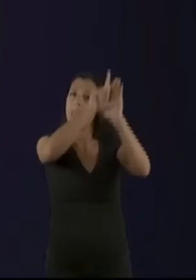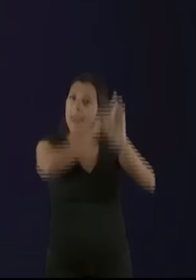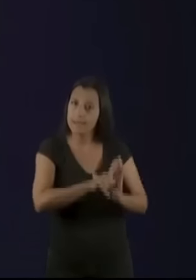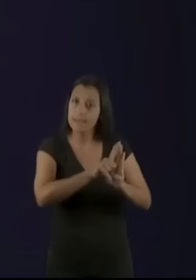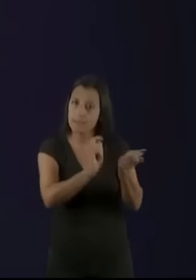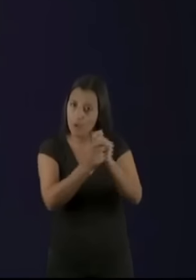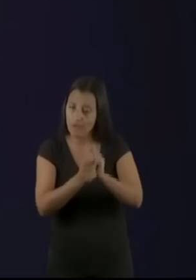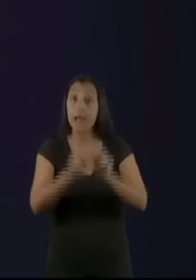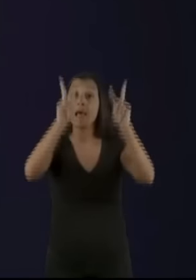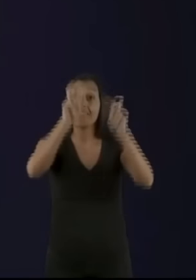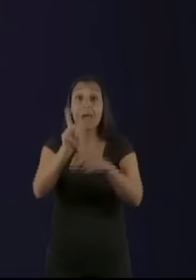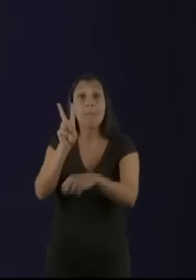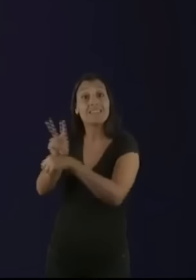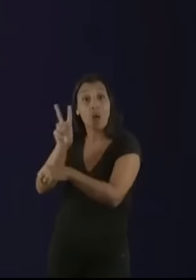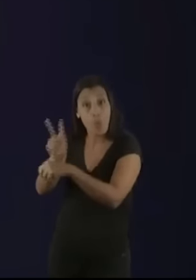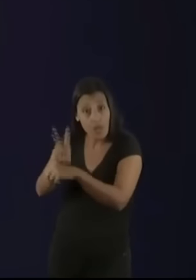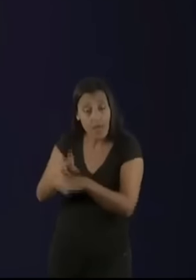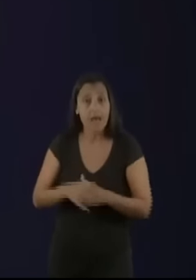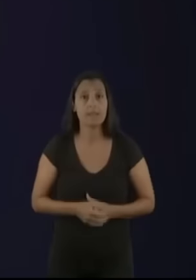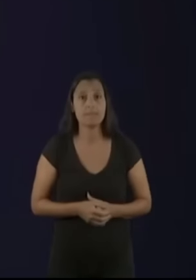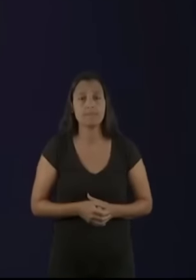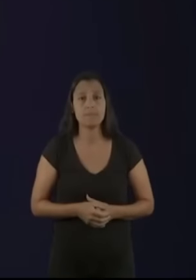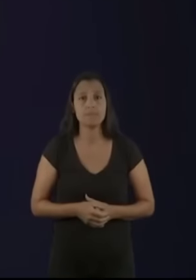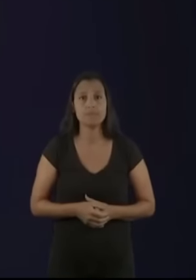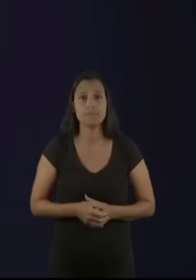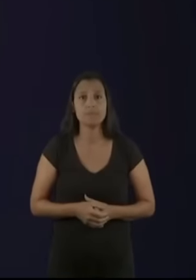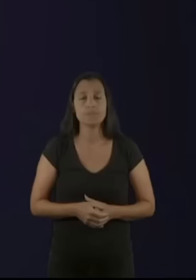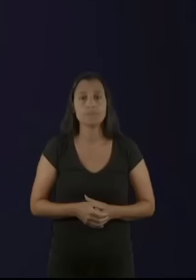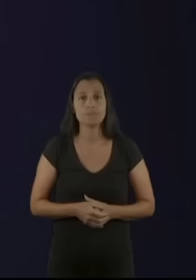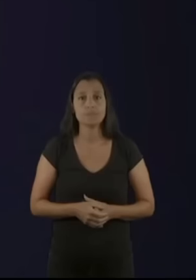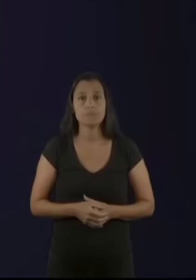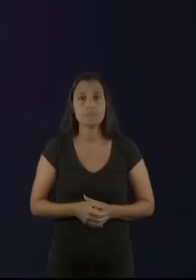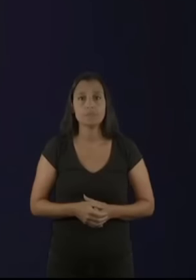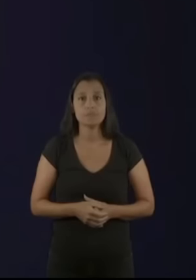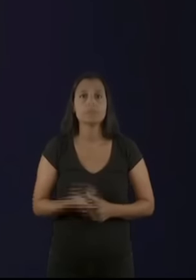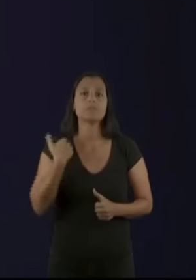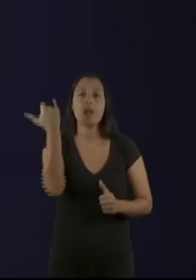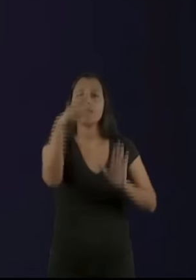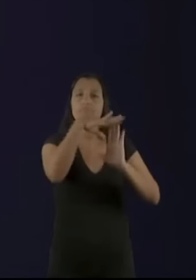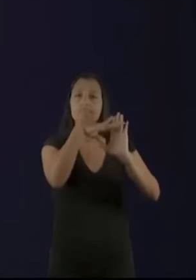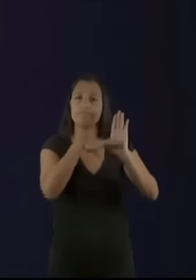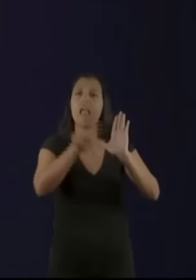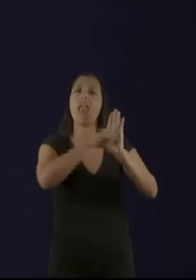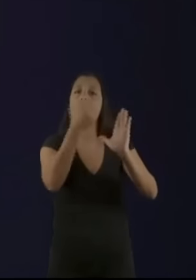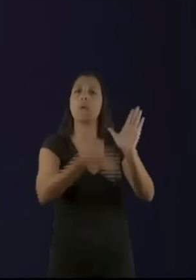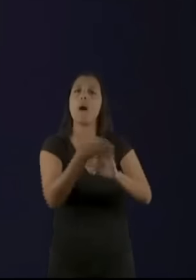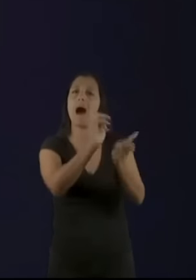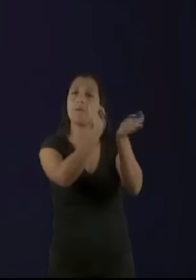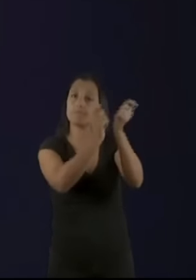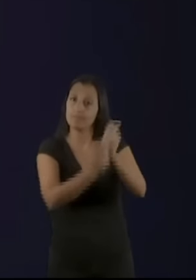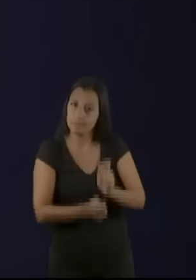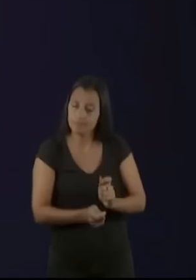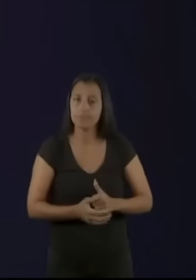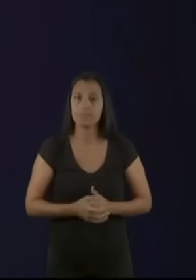en materia de seguridad eh les enumero las leyes que van a ser modificadas o